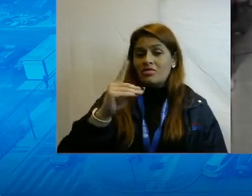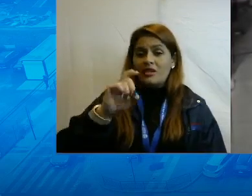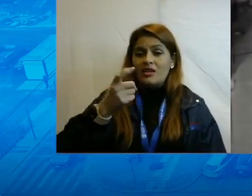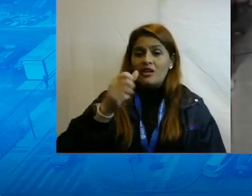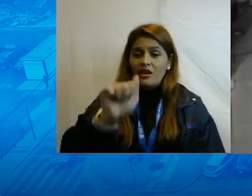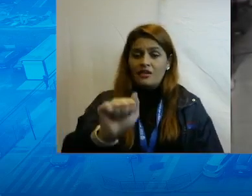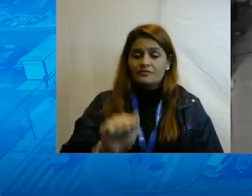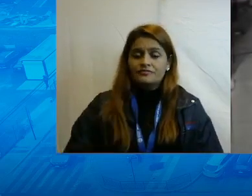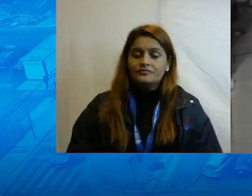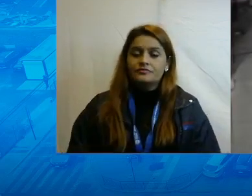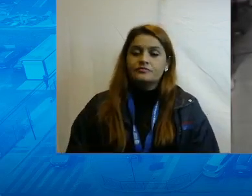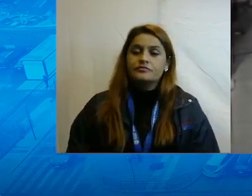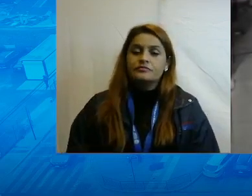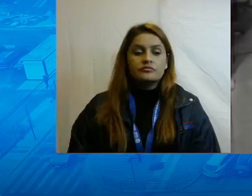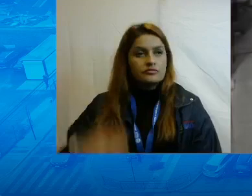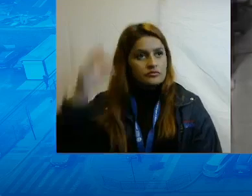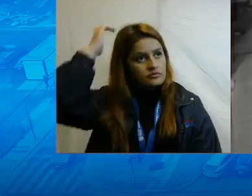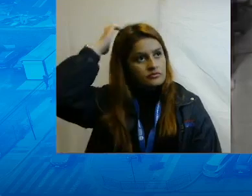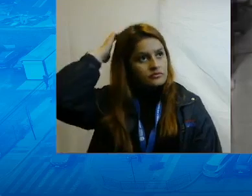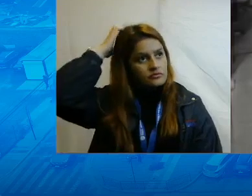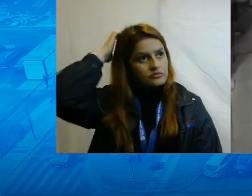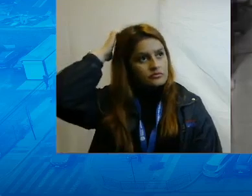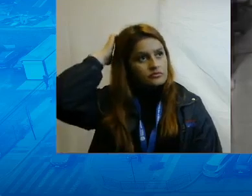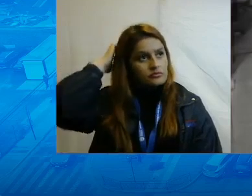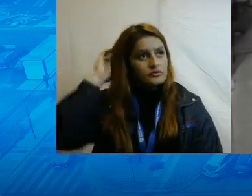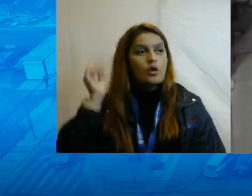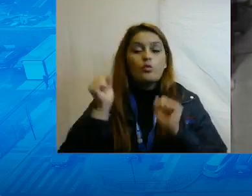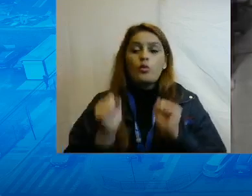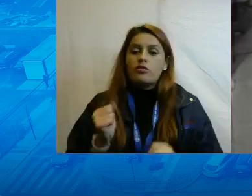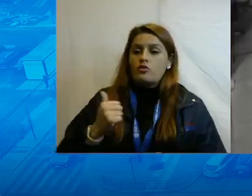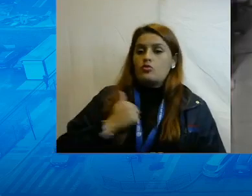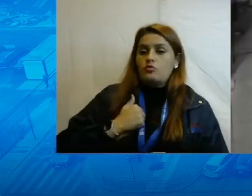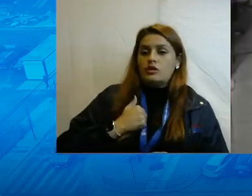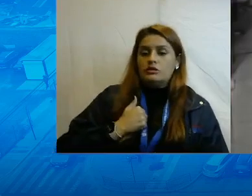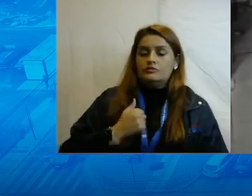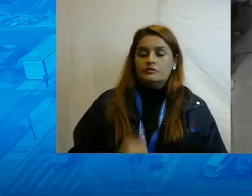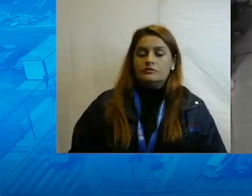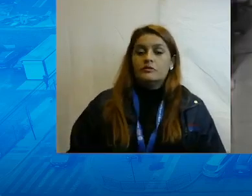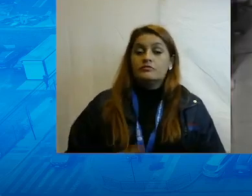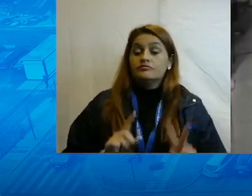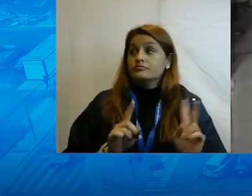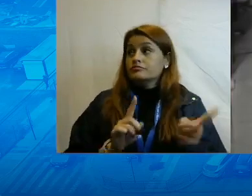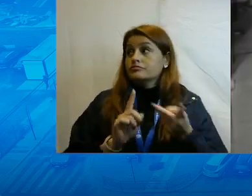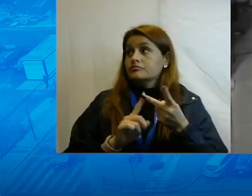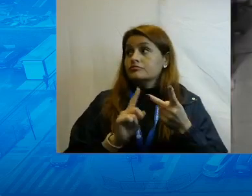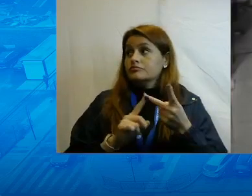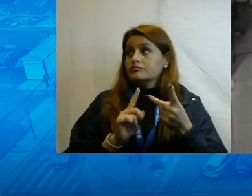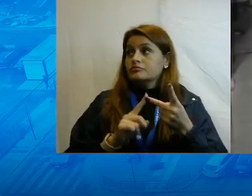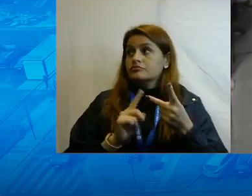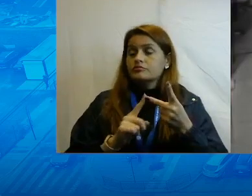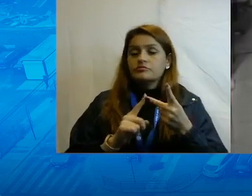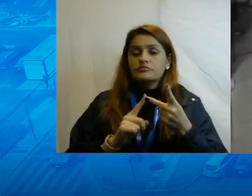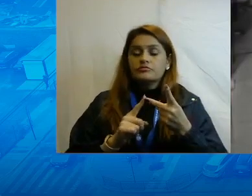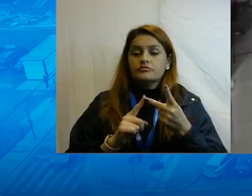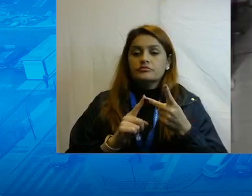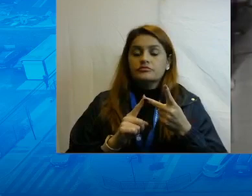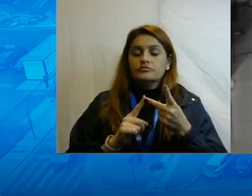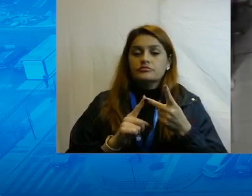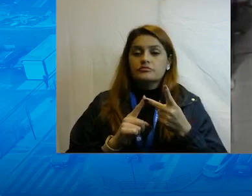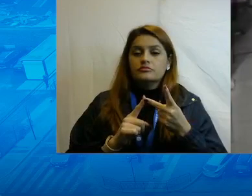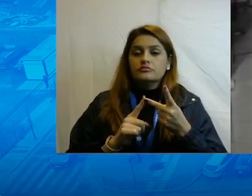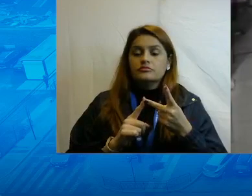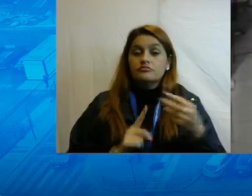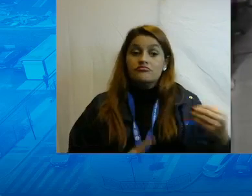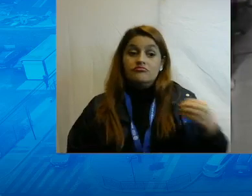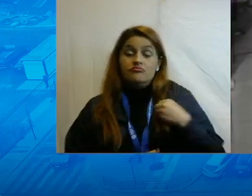de Marco para que puedan cumplir con su recorrido y contrato. El segundo punto, alcaldesa, me lo hace llegar la